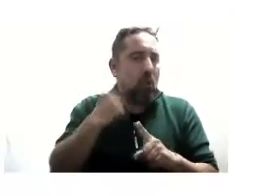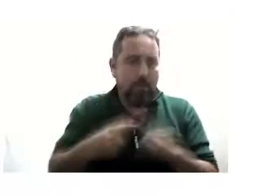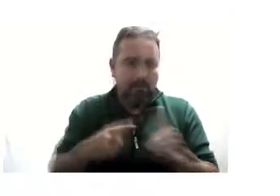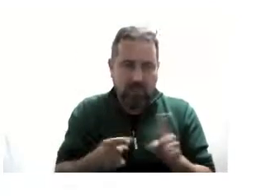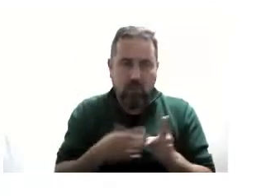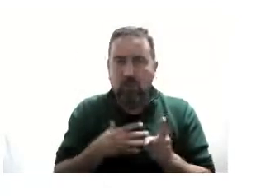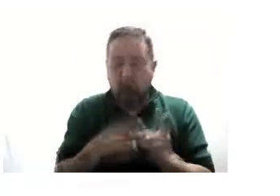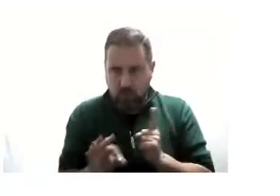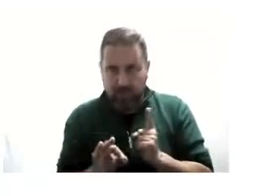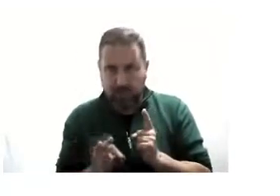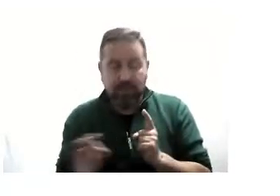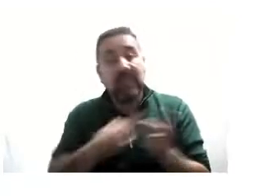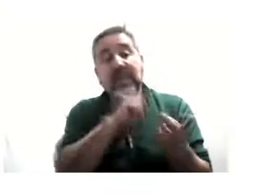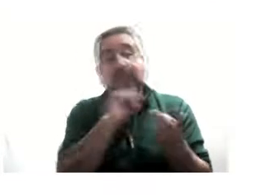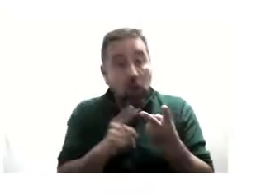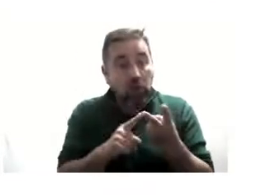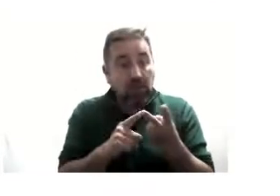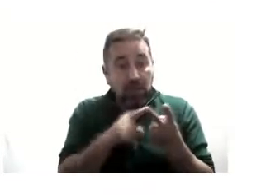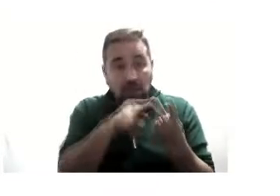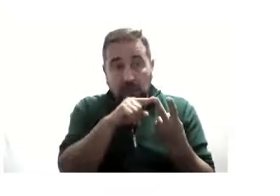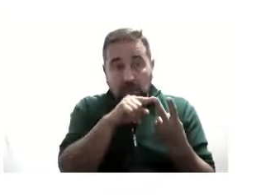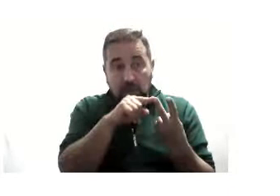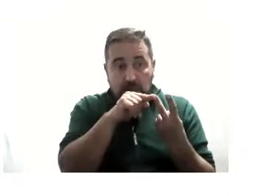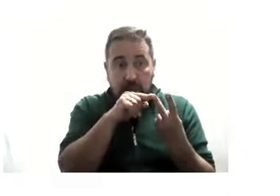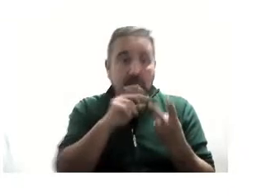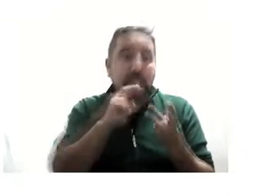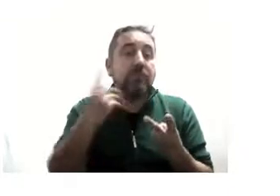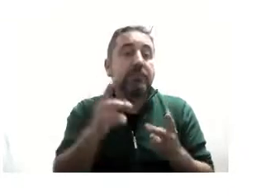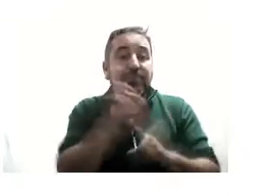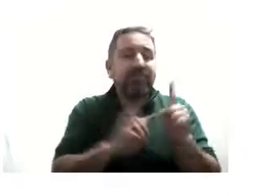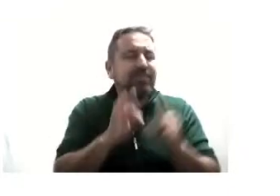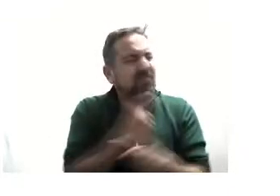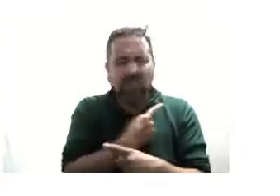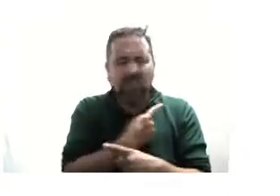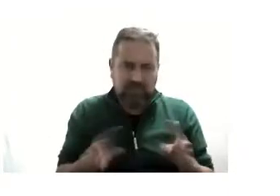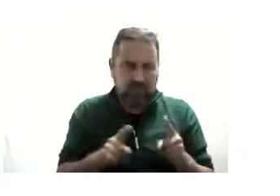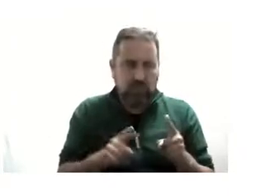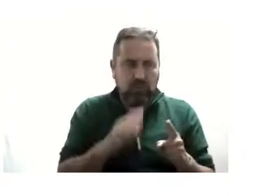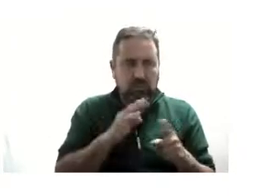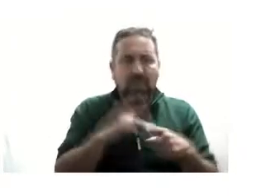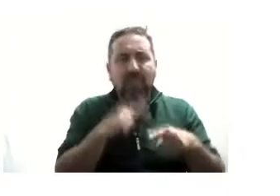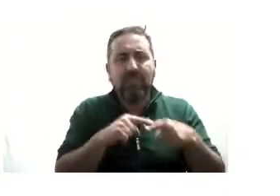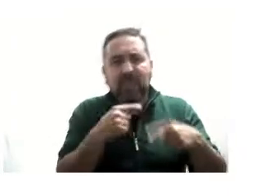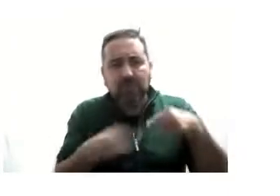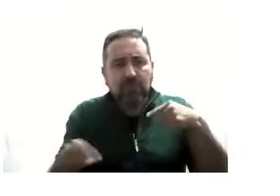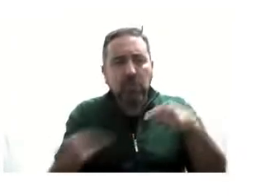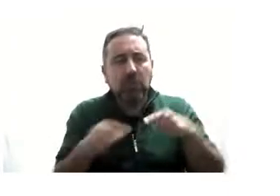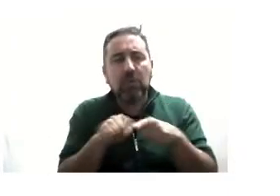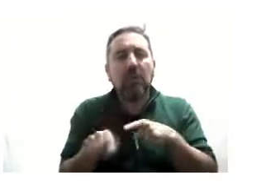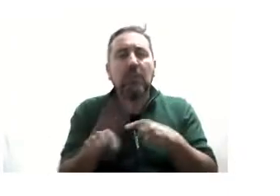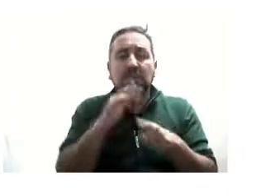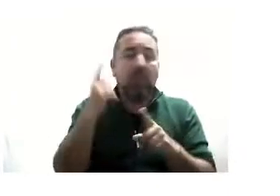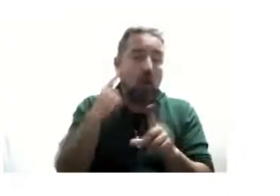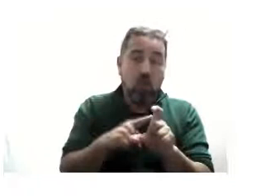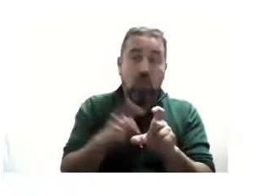indicación. Y la otra indicación sería en problemas totalmente distintos, problemas transmisivos, por ejemplo, personas que están operadas del oído